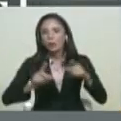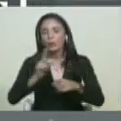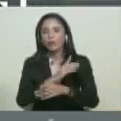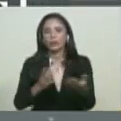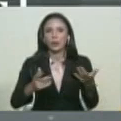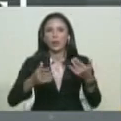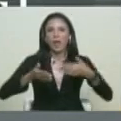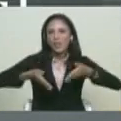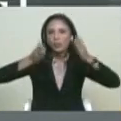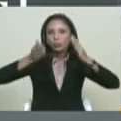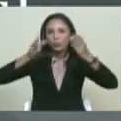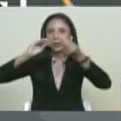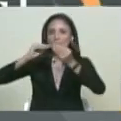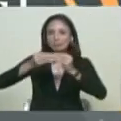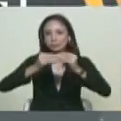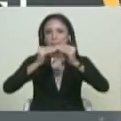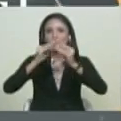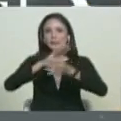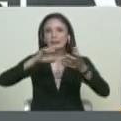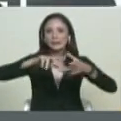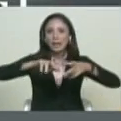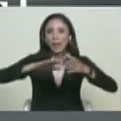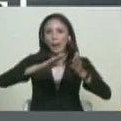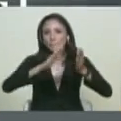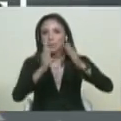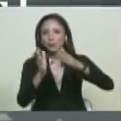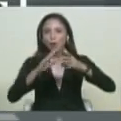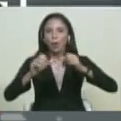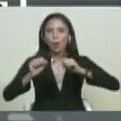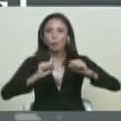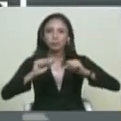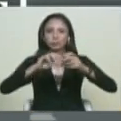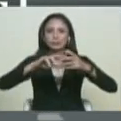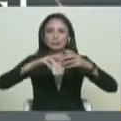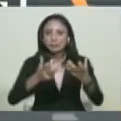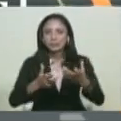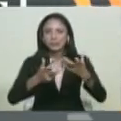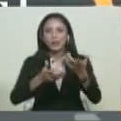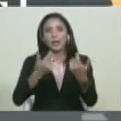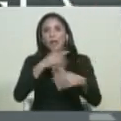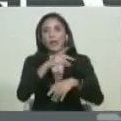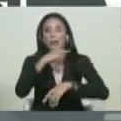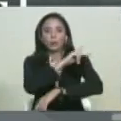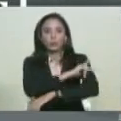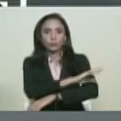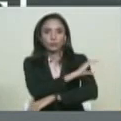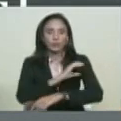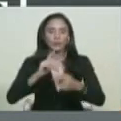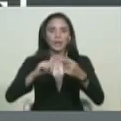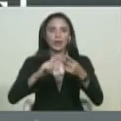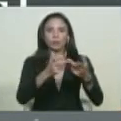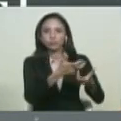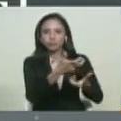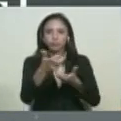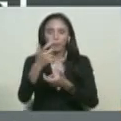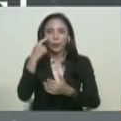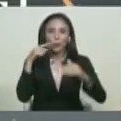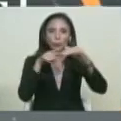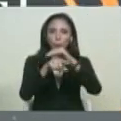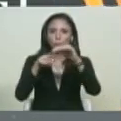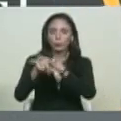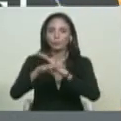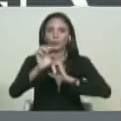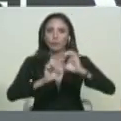estructurales en algunas edificaciones que los funcionarios expertos de Protección Civil y Bomberos, dentro del Sistema Nacional